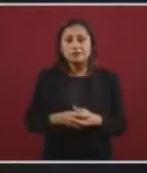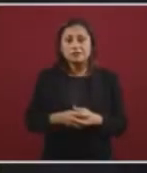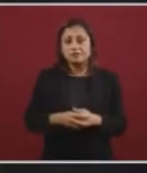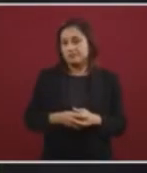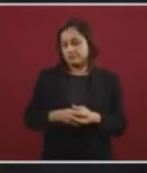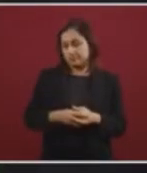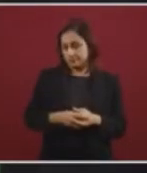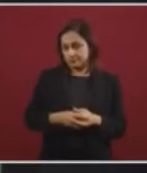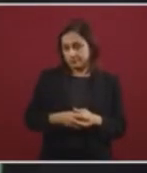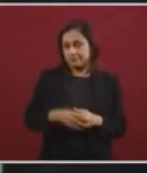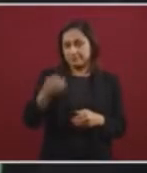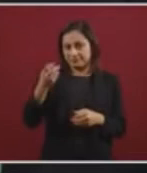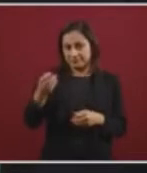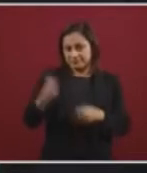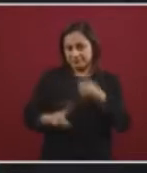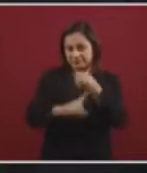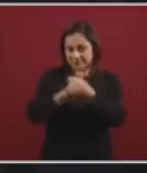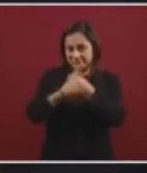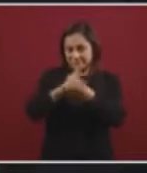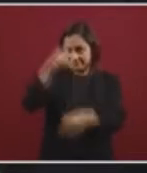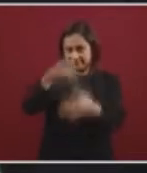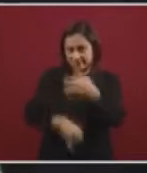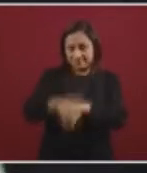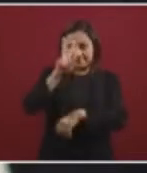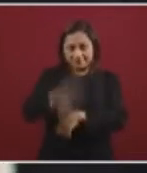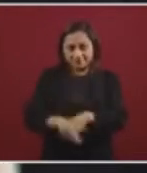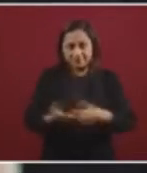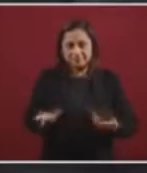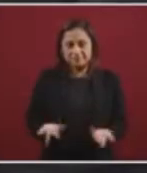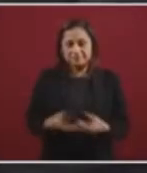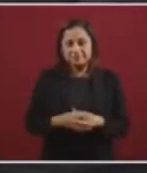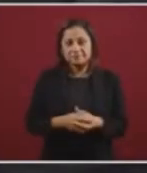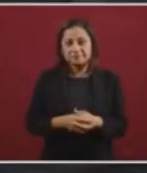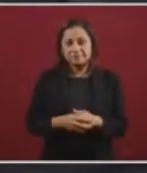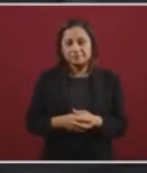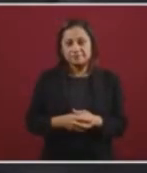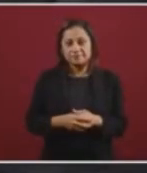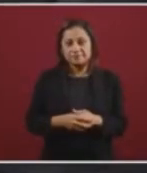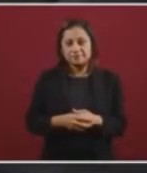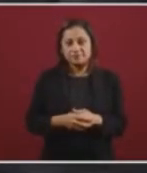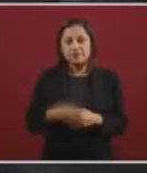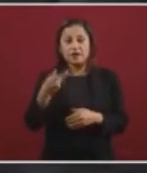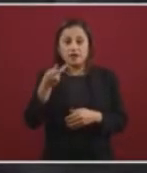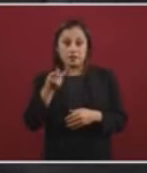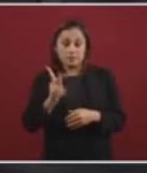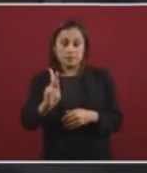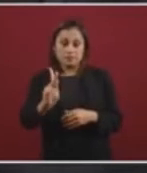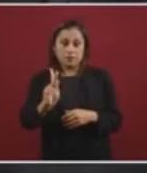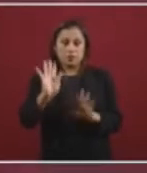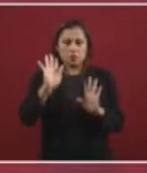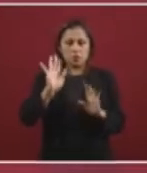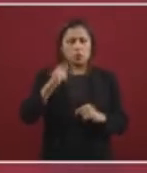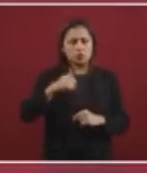eso es lo que está en el fondo. Pero de hacer esos cuestionamientos a